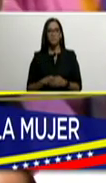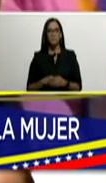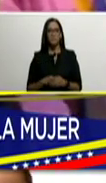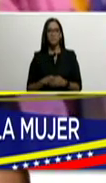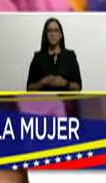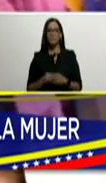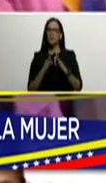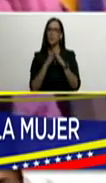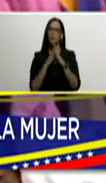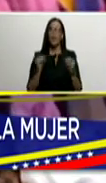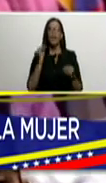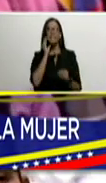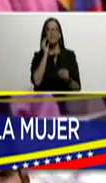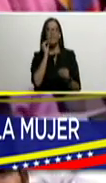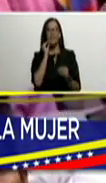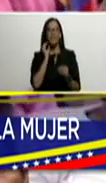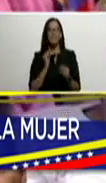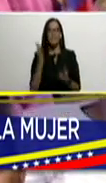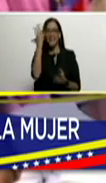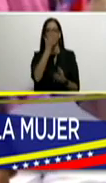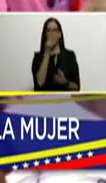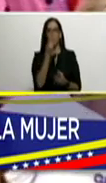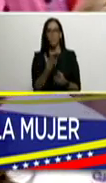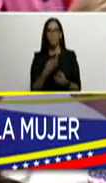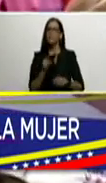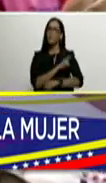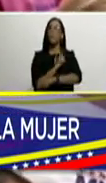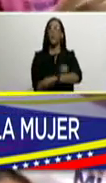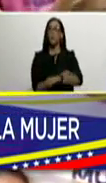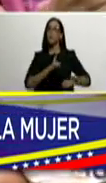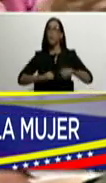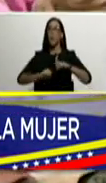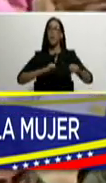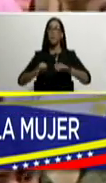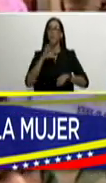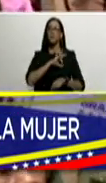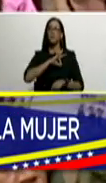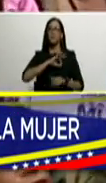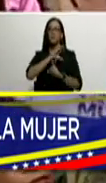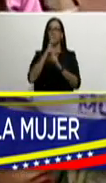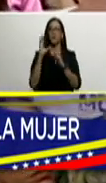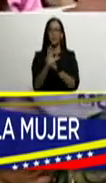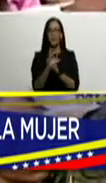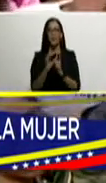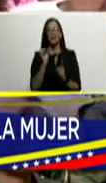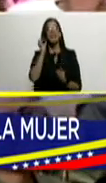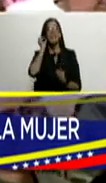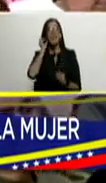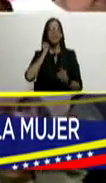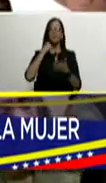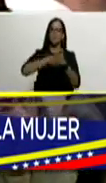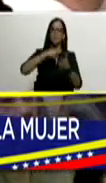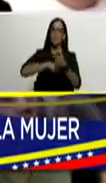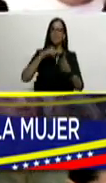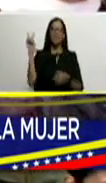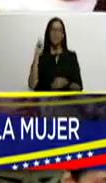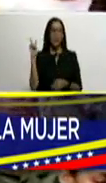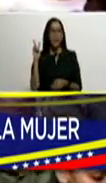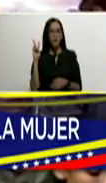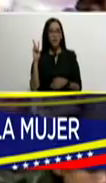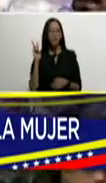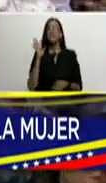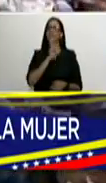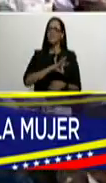Toda la experiencia acumulada, hermosa, de este poderoso movimiento sociocultural del feminismo venezolano,